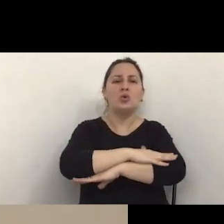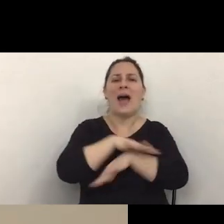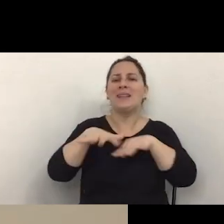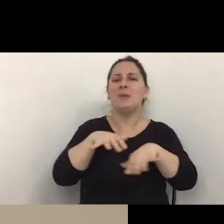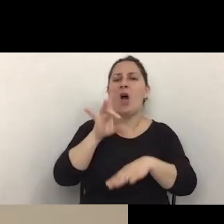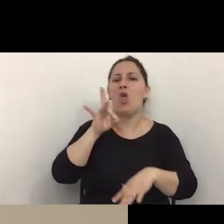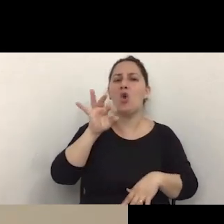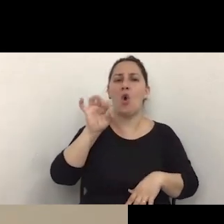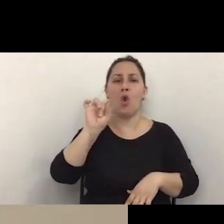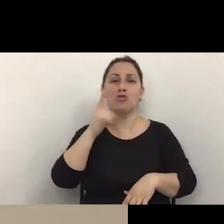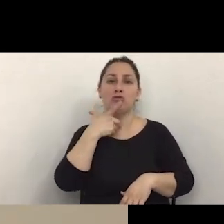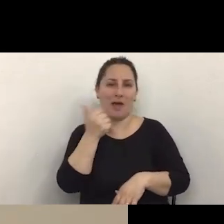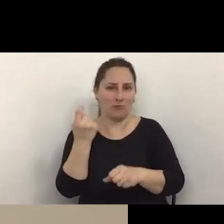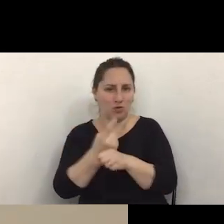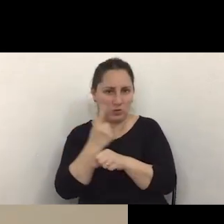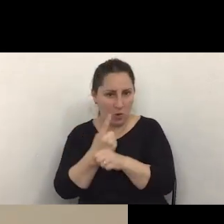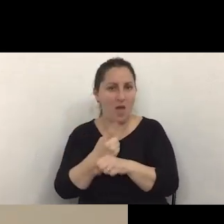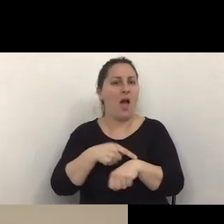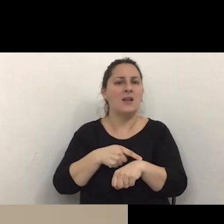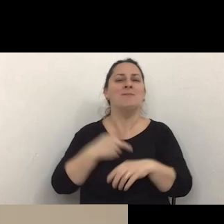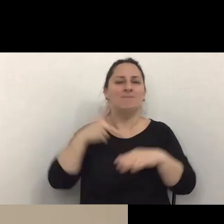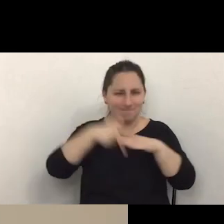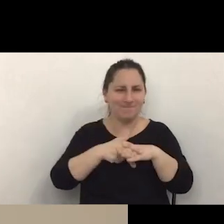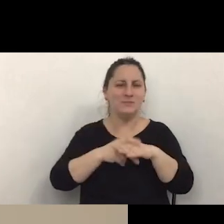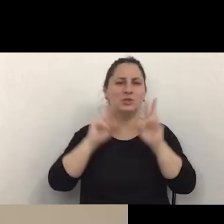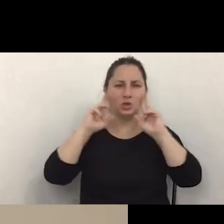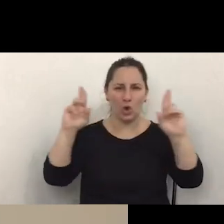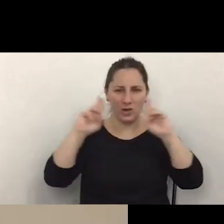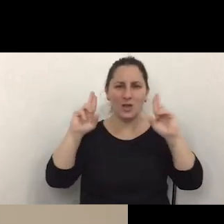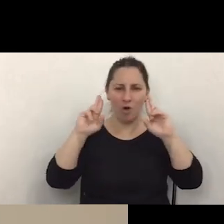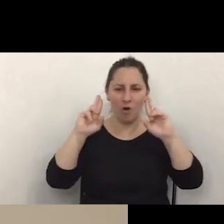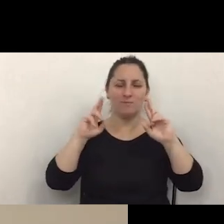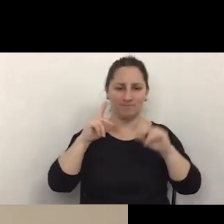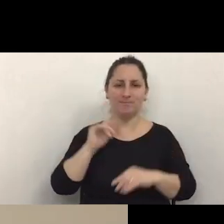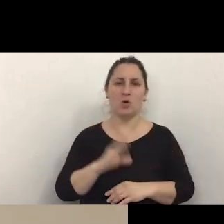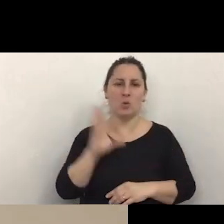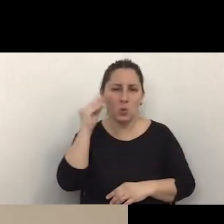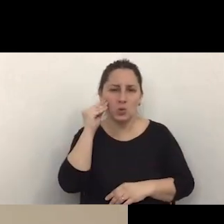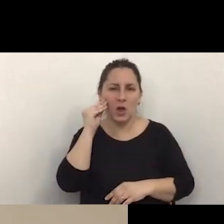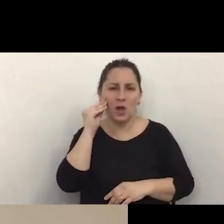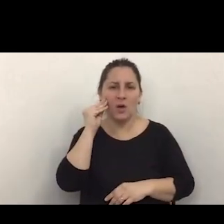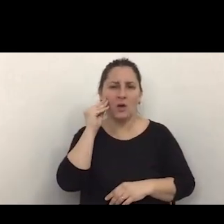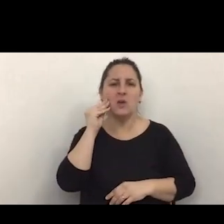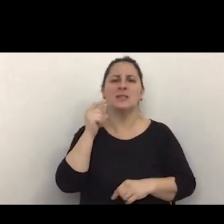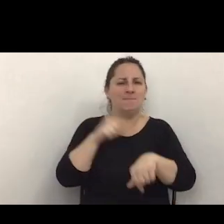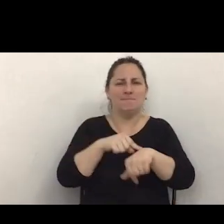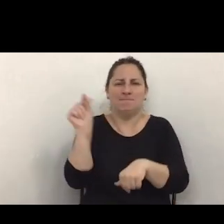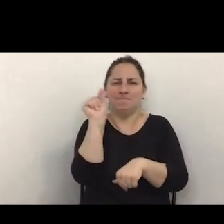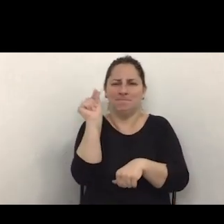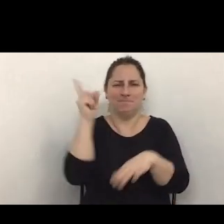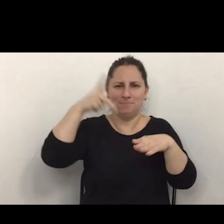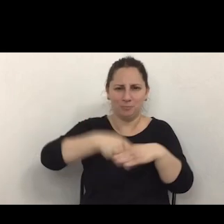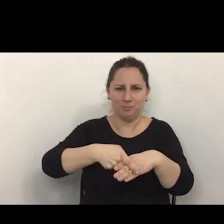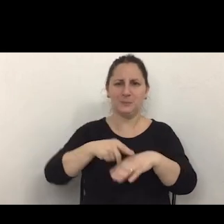dolosa. En su momento, ¿se corta el audio o se me escucha? Porque acá pusieron Fue que un se segundito, corta fue un el audio.